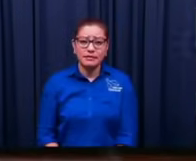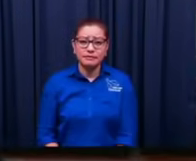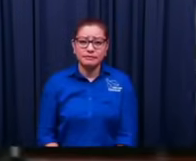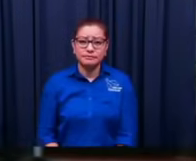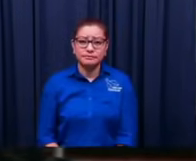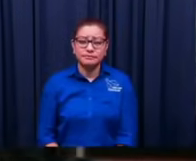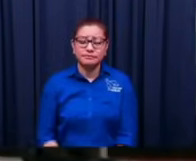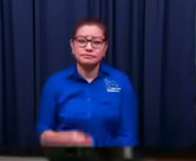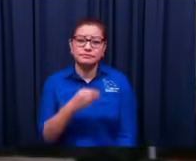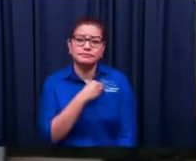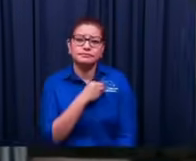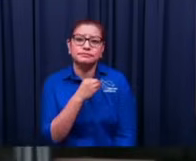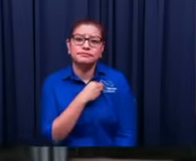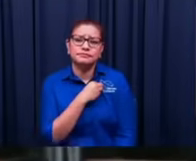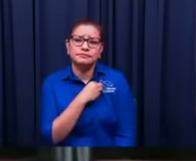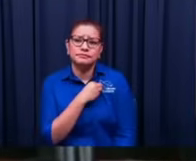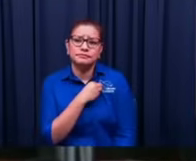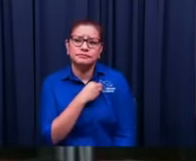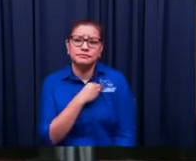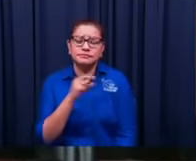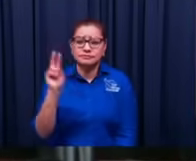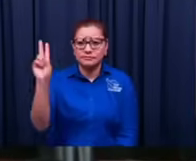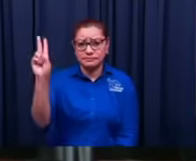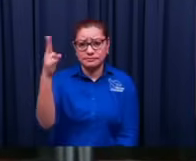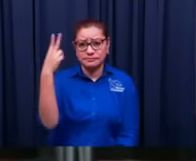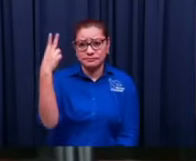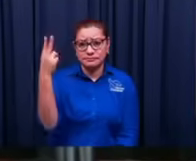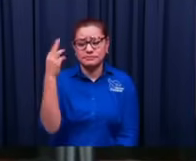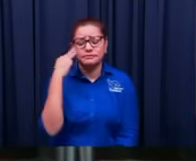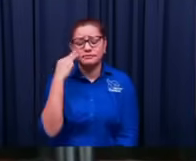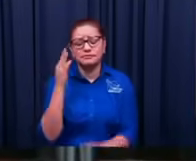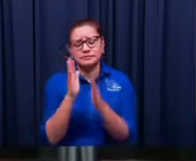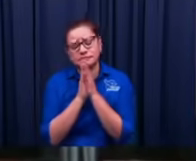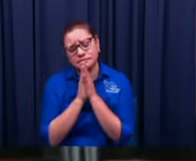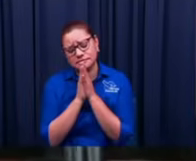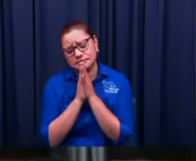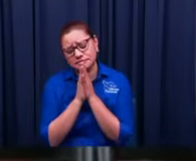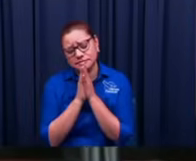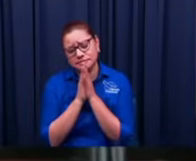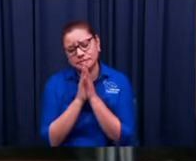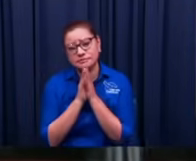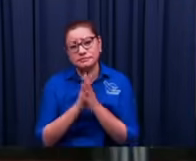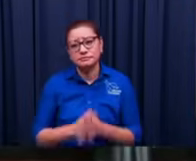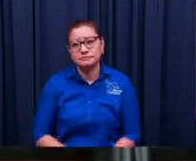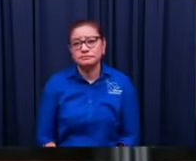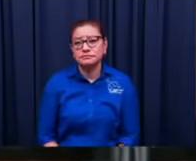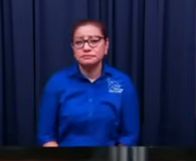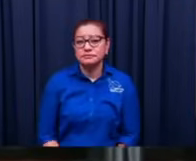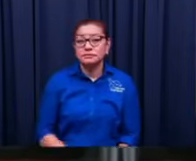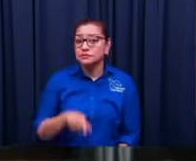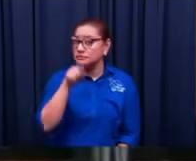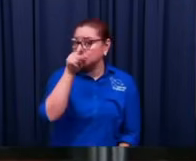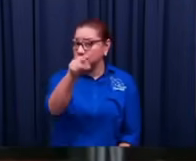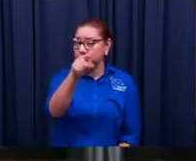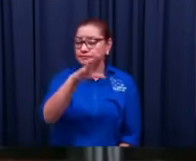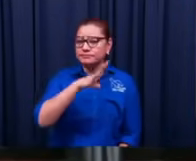Y la quiero como que fuera mi segunda madre. Por favor. Tú tienes una gran